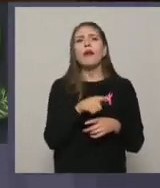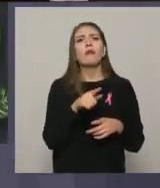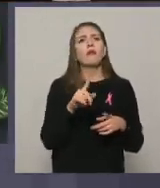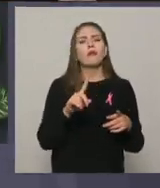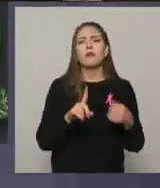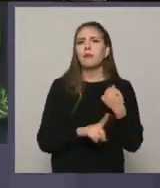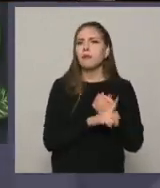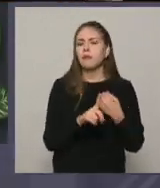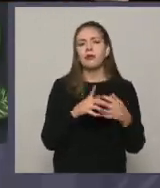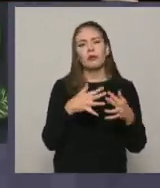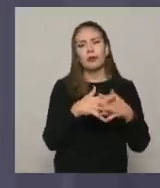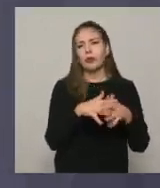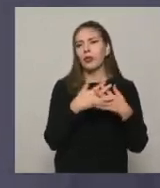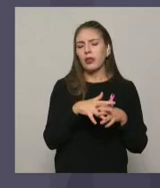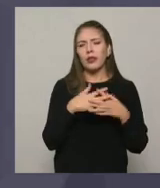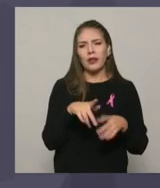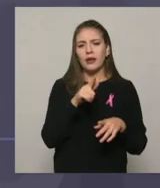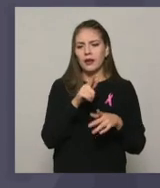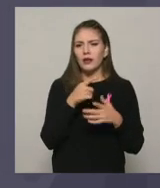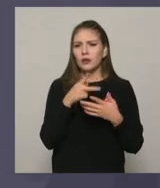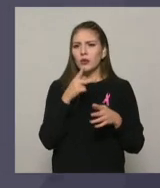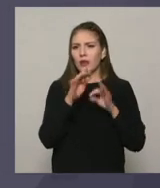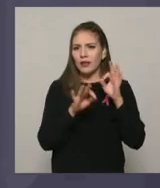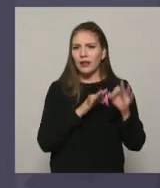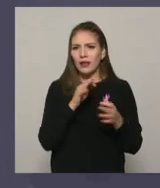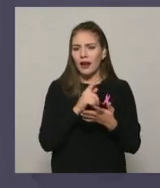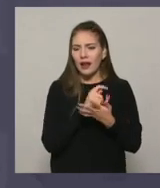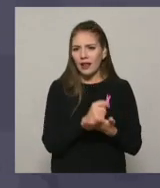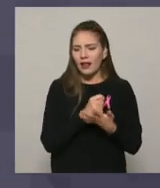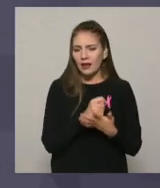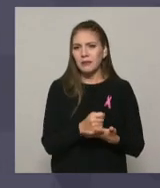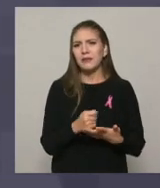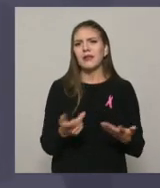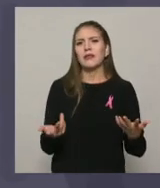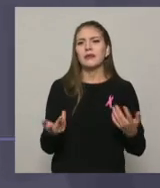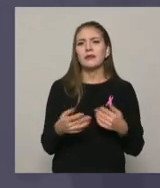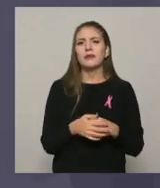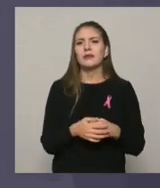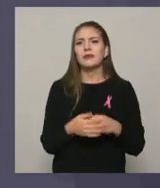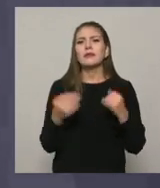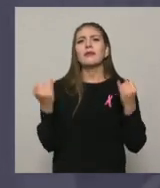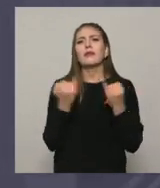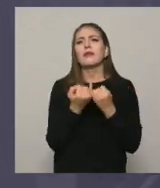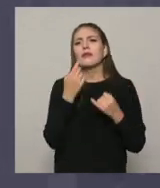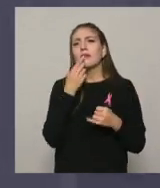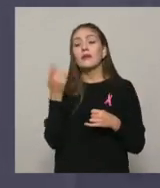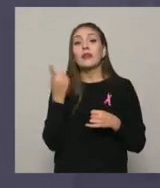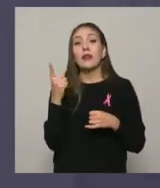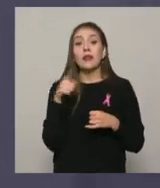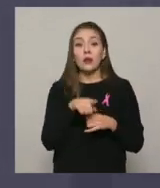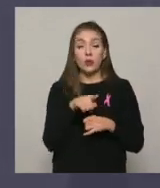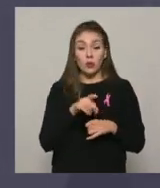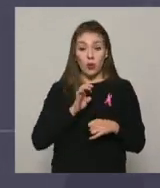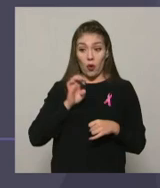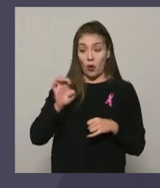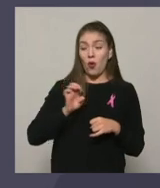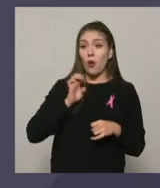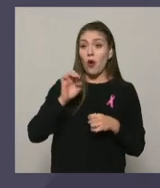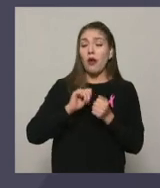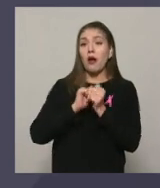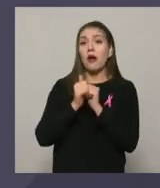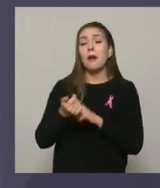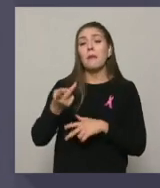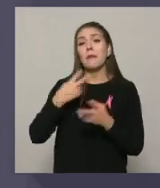llegan y te dicen que el odio causa la diabetes, claro, o el cáncer, o sea, de verdad, mucha desinformación al respecto, que son los propios familiares de